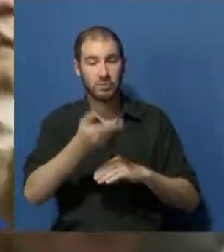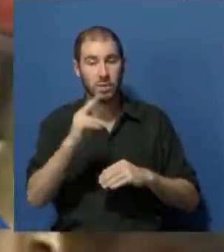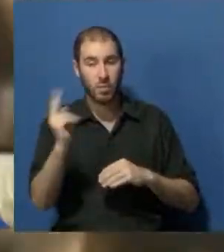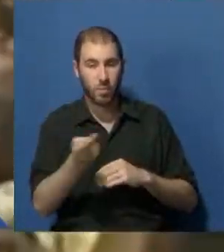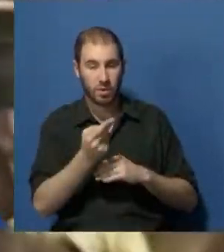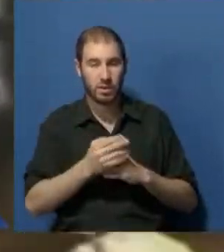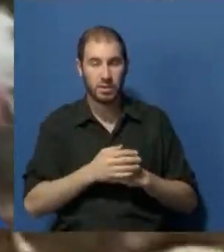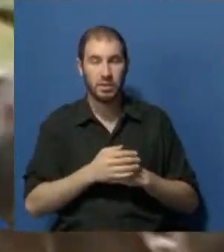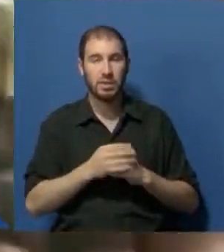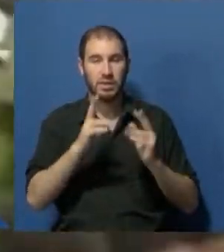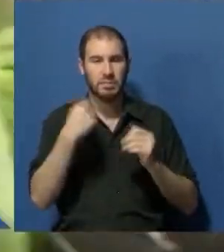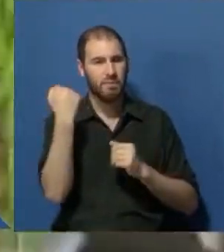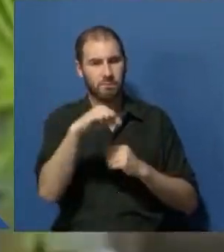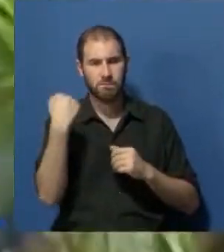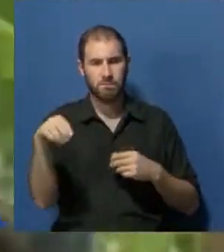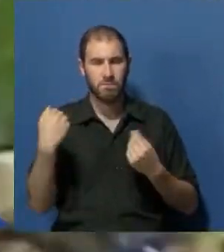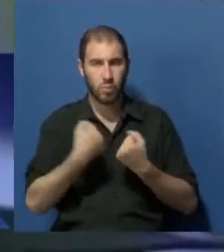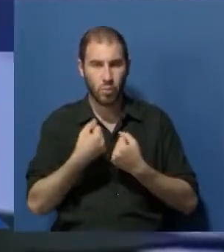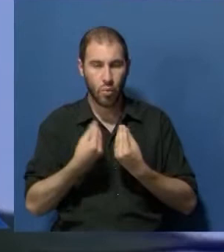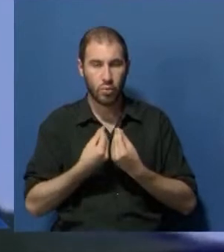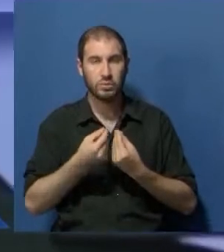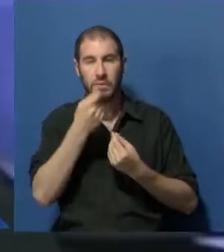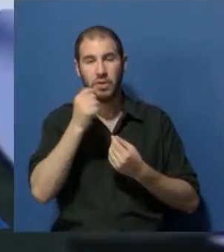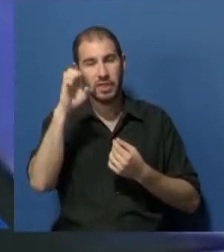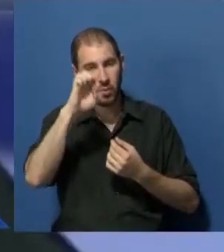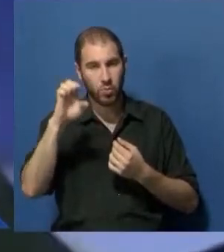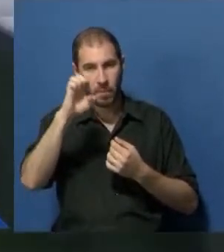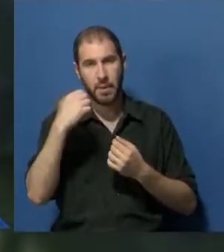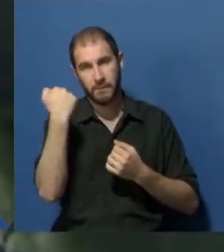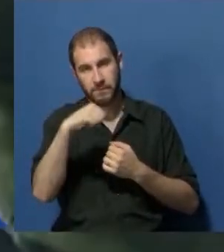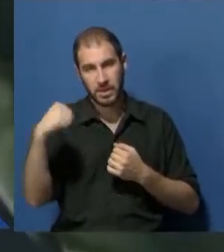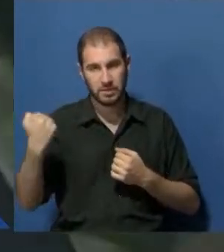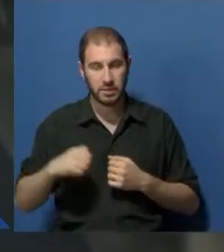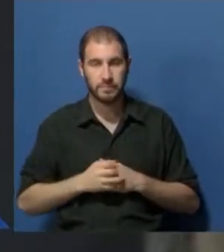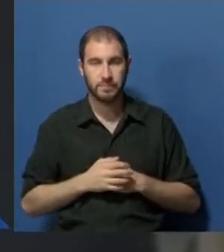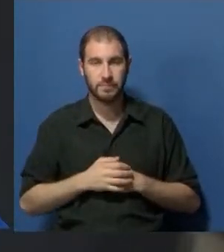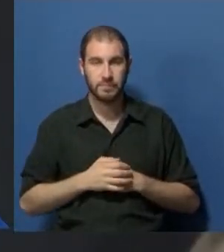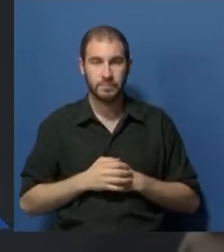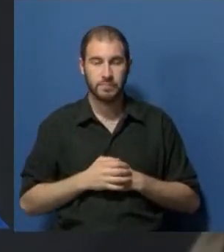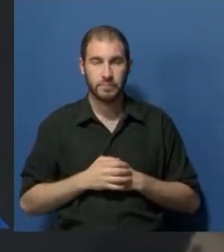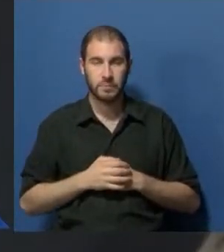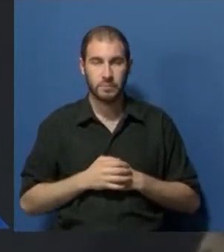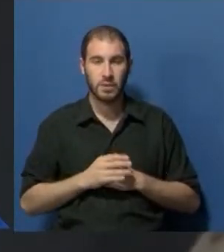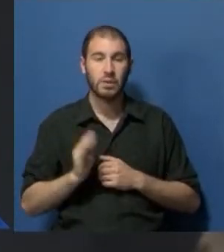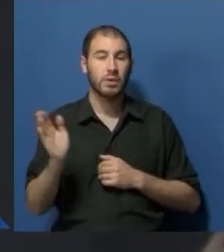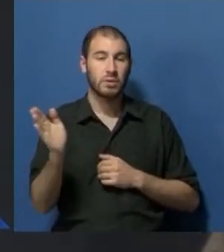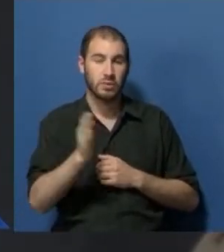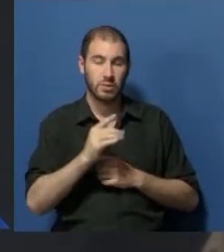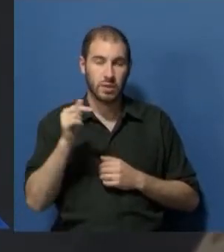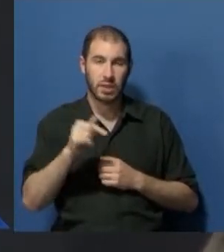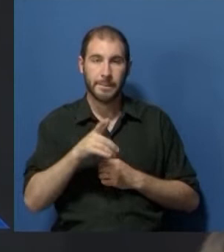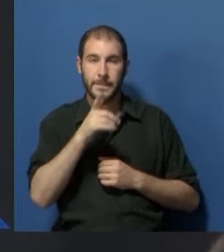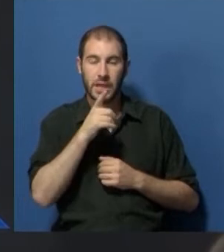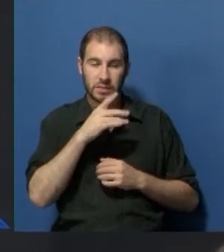y se veía mucho de las ausencias, ¿no es cierto?, de líderes europeos, y todos, digamos, se ven como